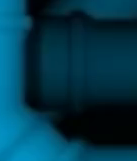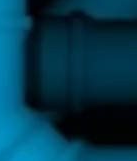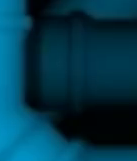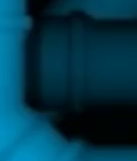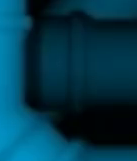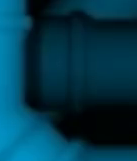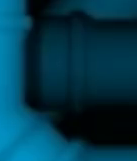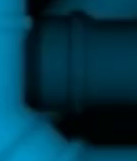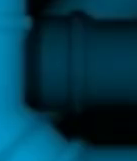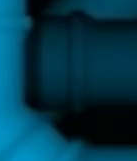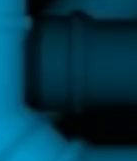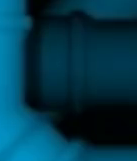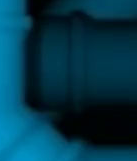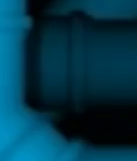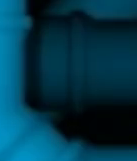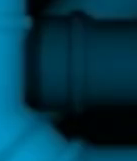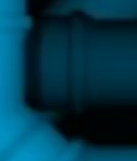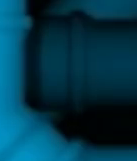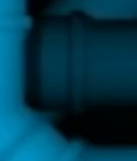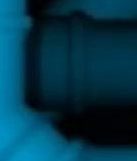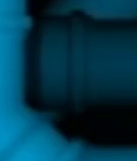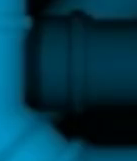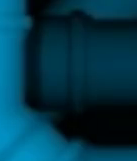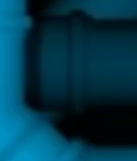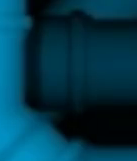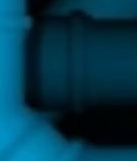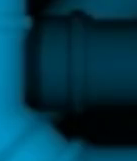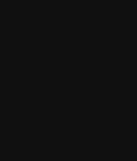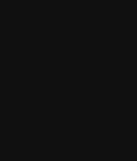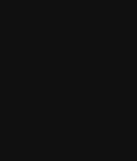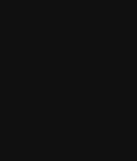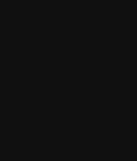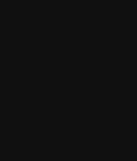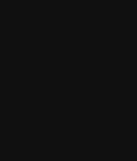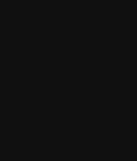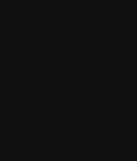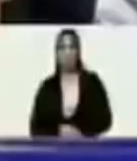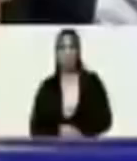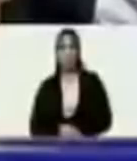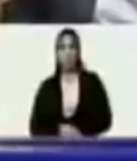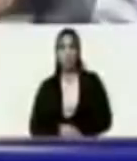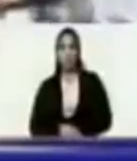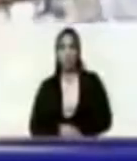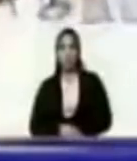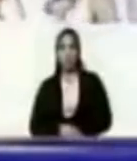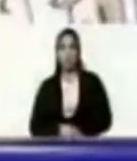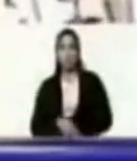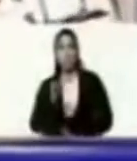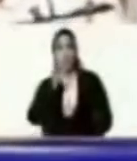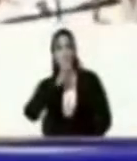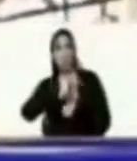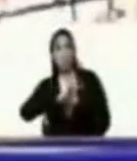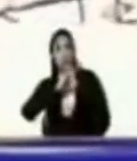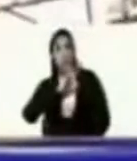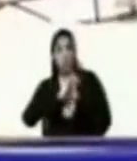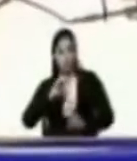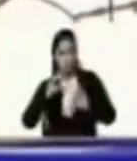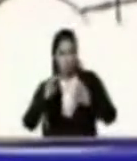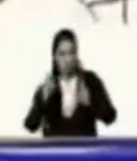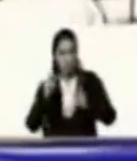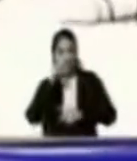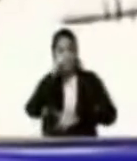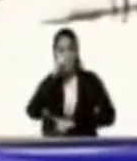el año 2020, él dijo cómo había sido el 2019 y dijo cosas como esta. En lo social, el